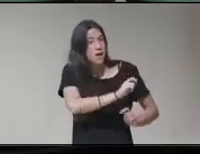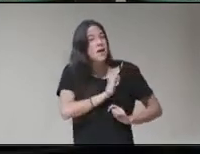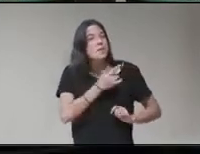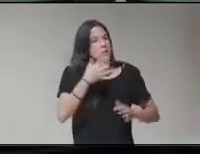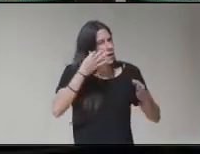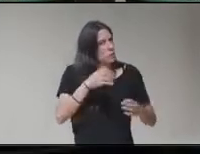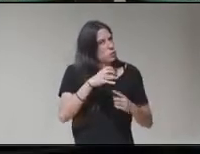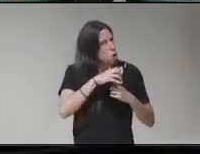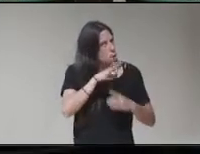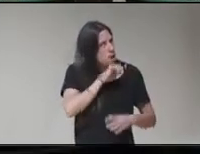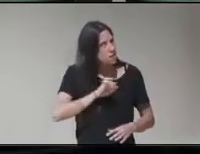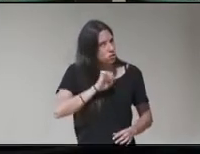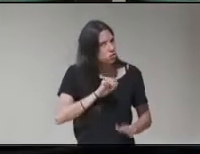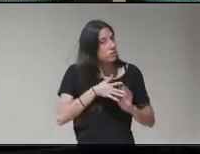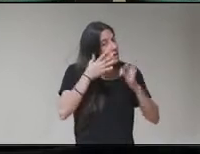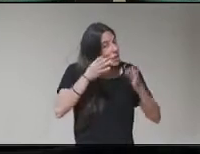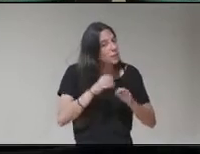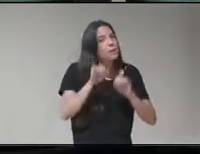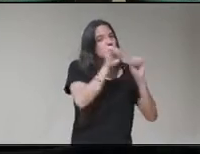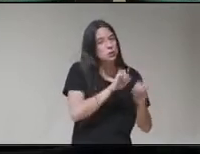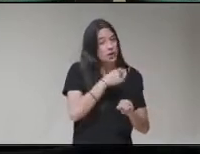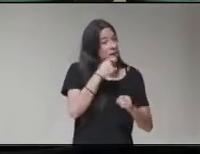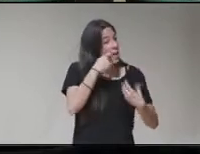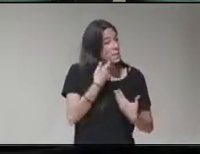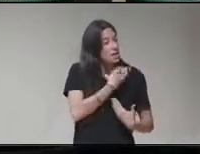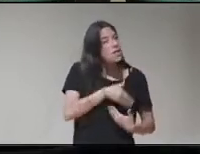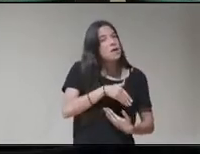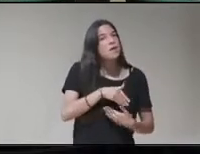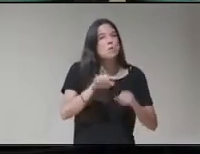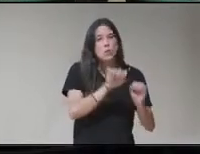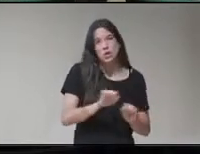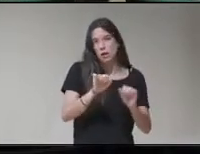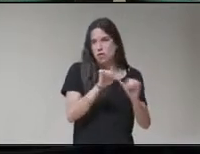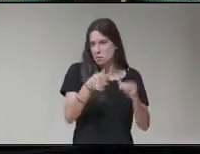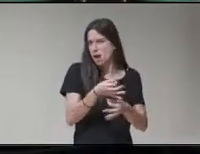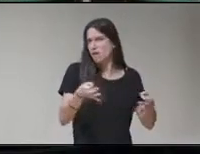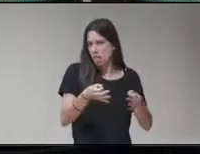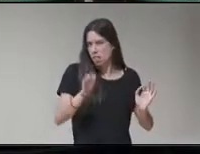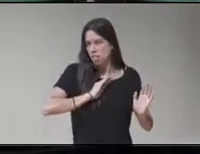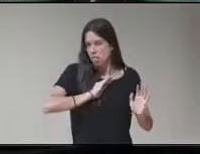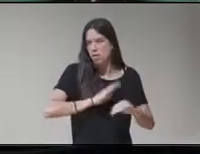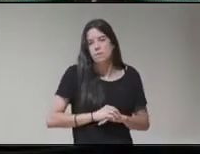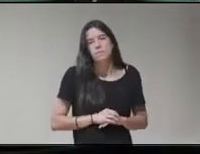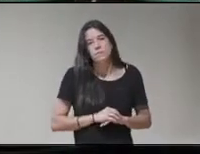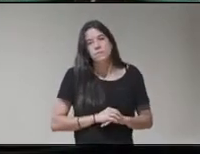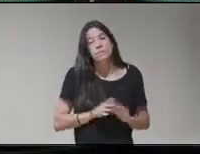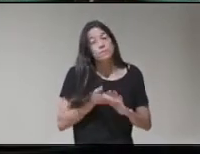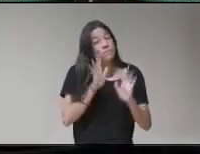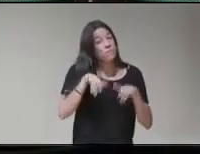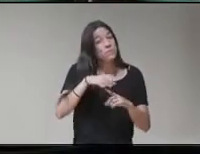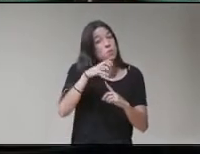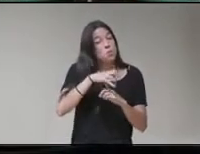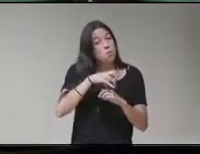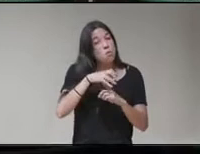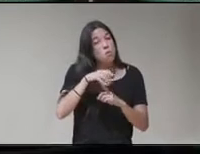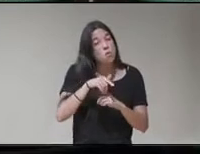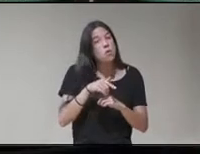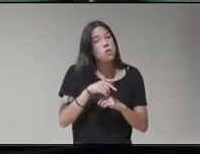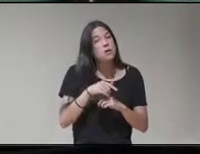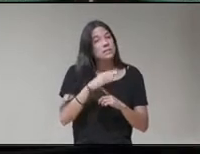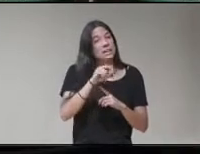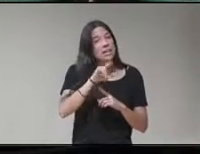maravilloso que actúa protegiendo la piel de manera muy efectiva, porque es un hongo que es